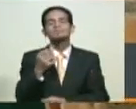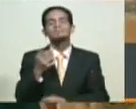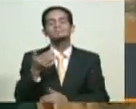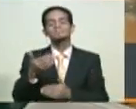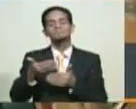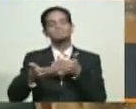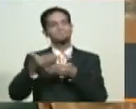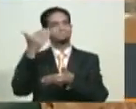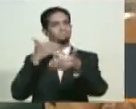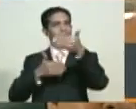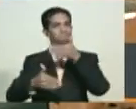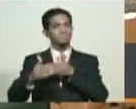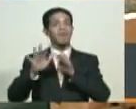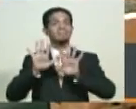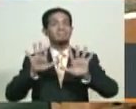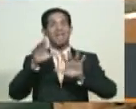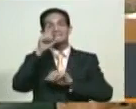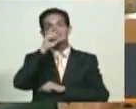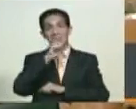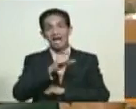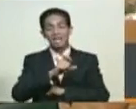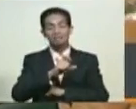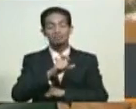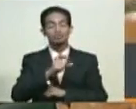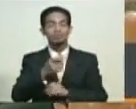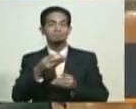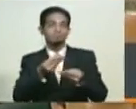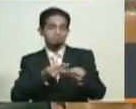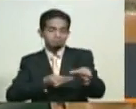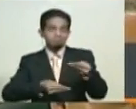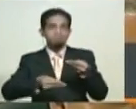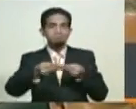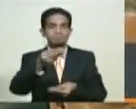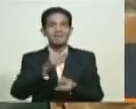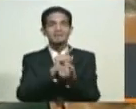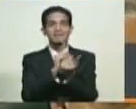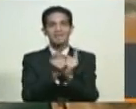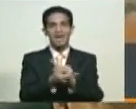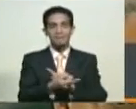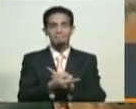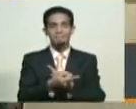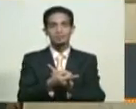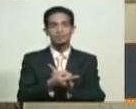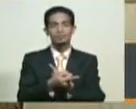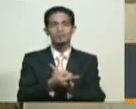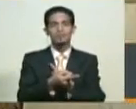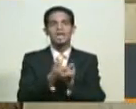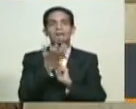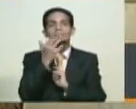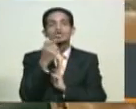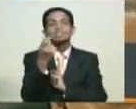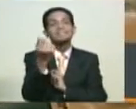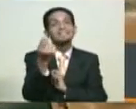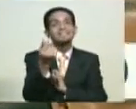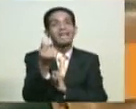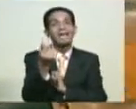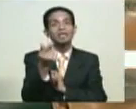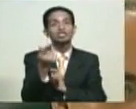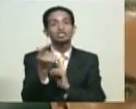años se hicieron cuatro simulacros o cuatro eventos. Y 10 años ya.